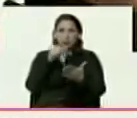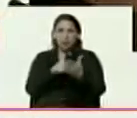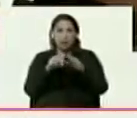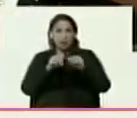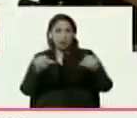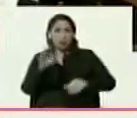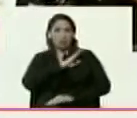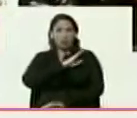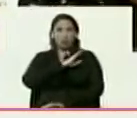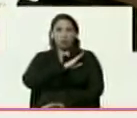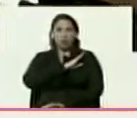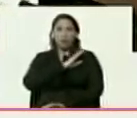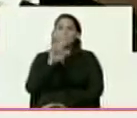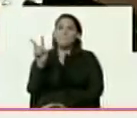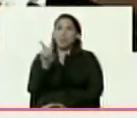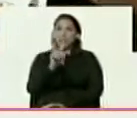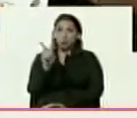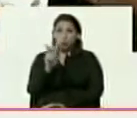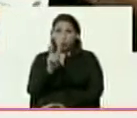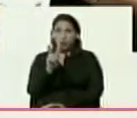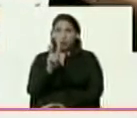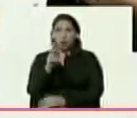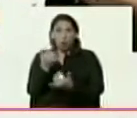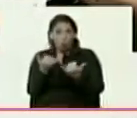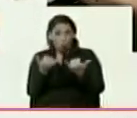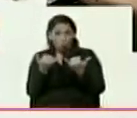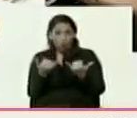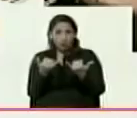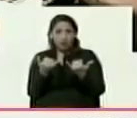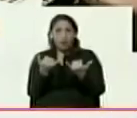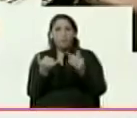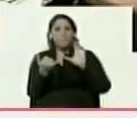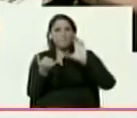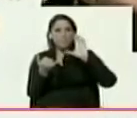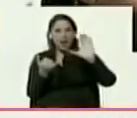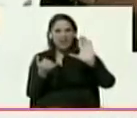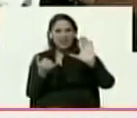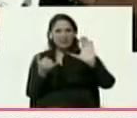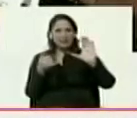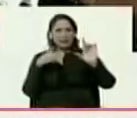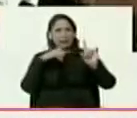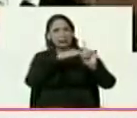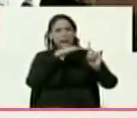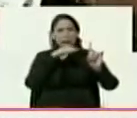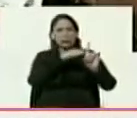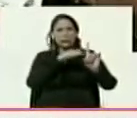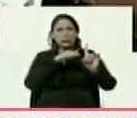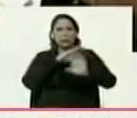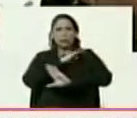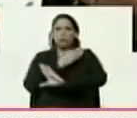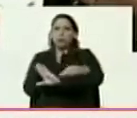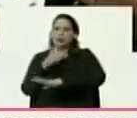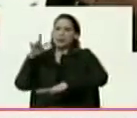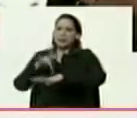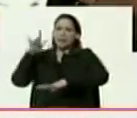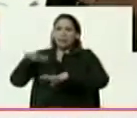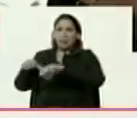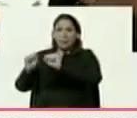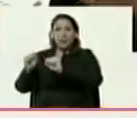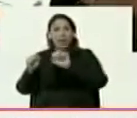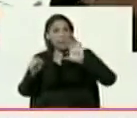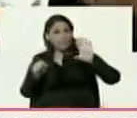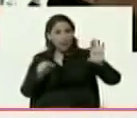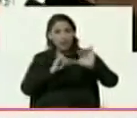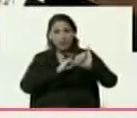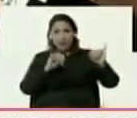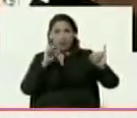territorial. Venezuela, en los actuales momentos, un país amenazado por las fuerzas fácticas imperiales, un país donde ya hemos visto